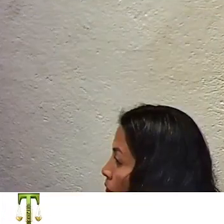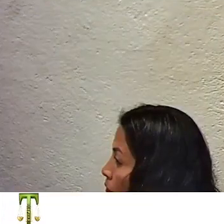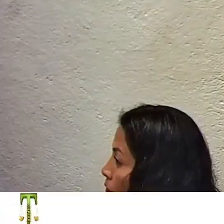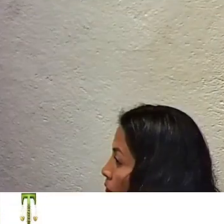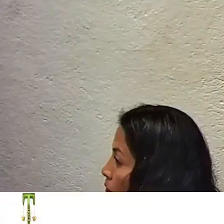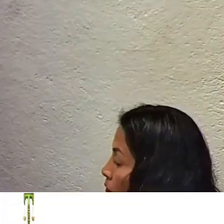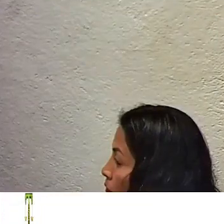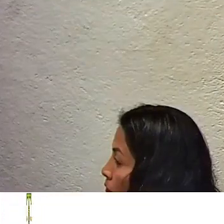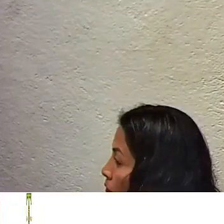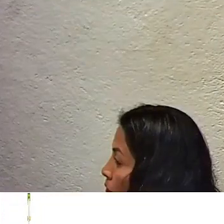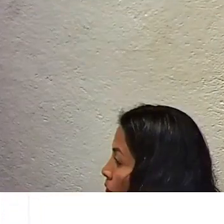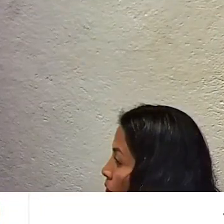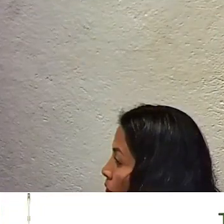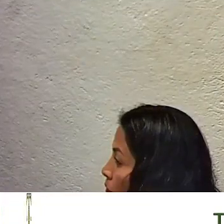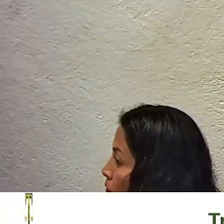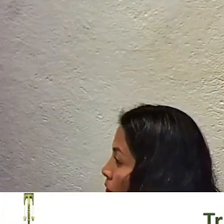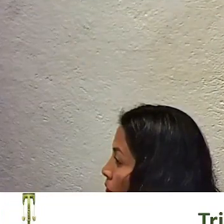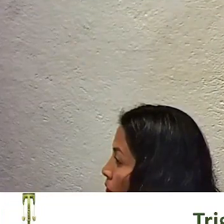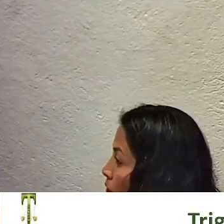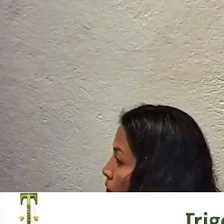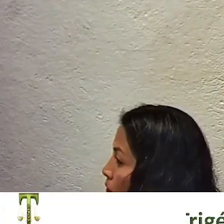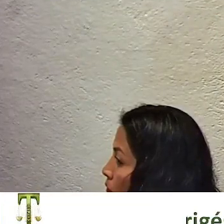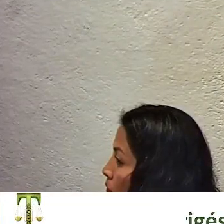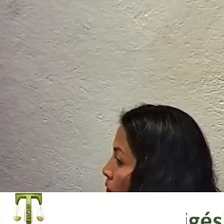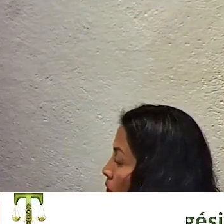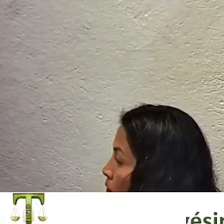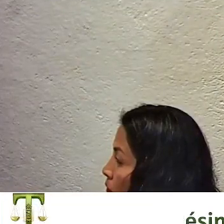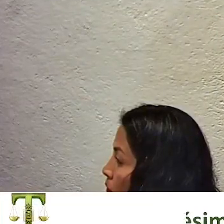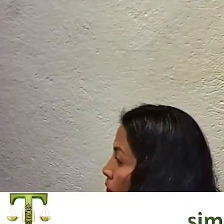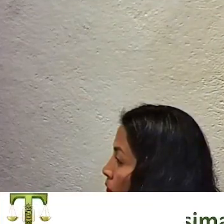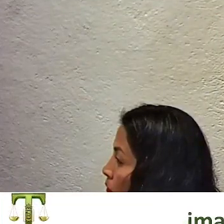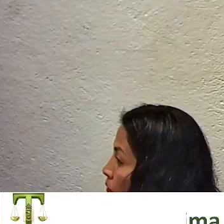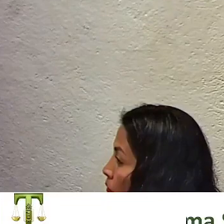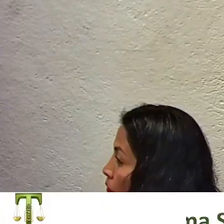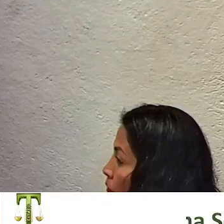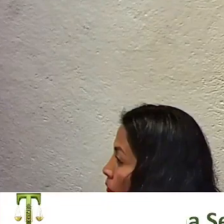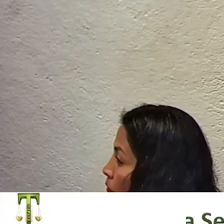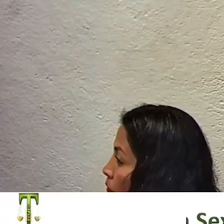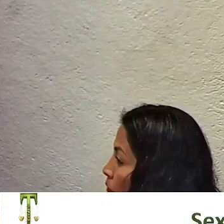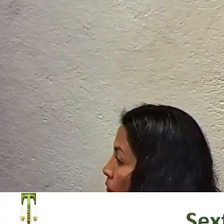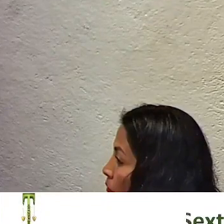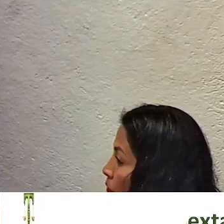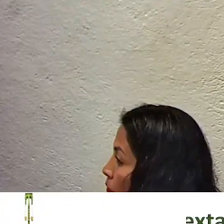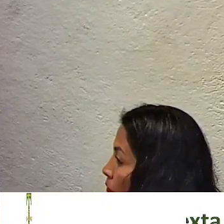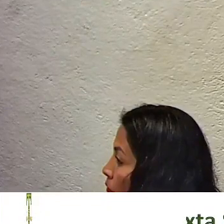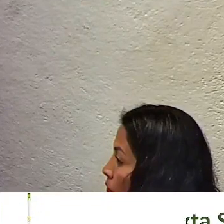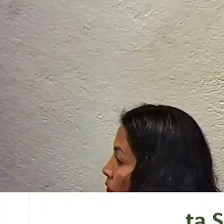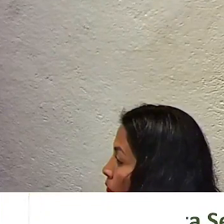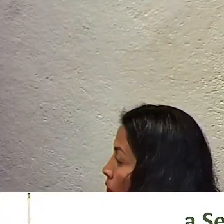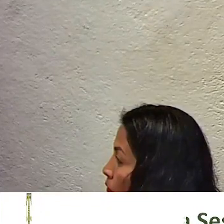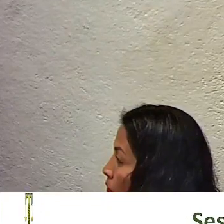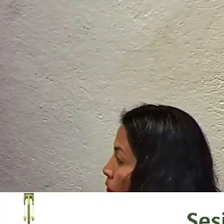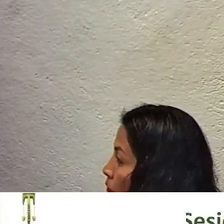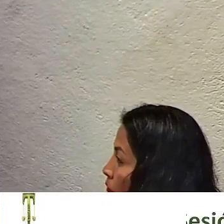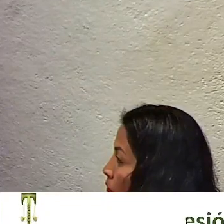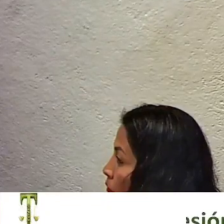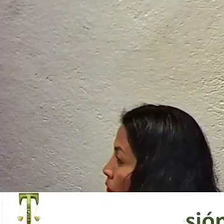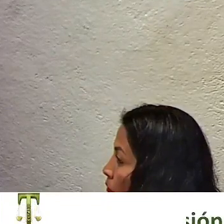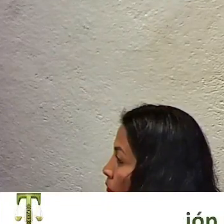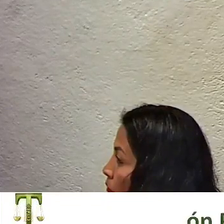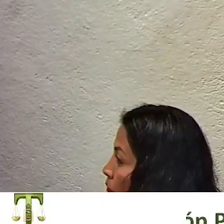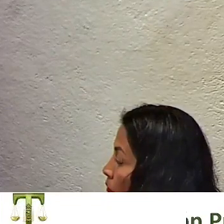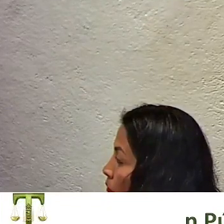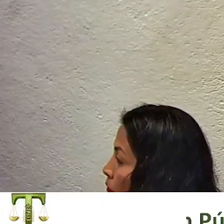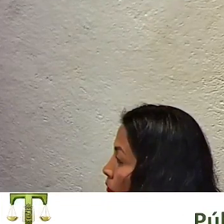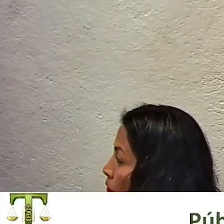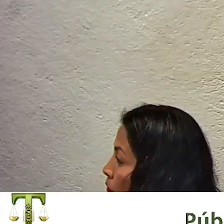apelación y juicios de la ciudadanía números 13, 14, 16, 60 y 61, respectivamente, todos de este año, promovidos por el Partido de